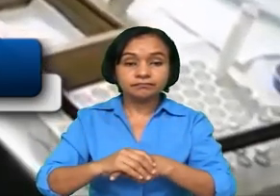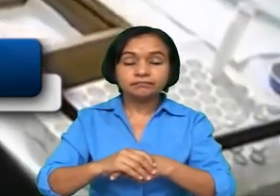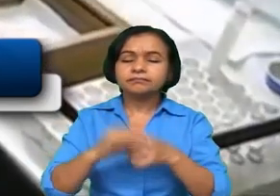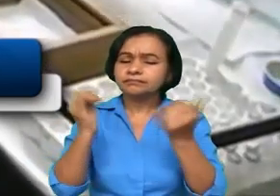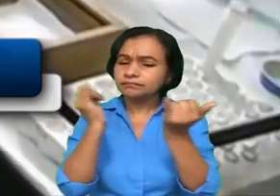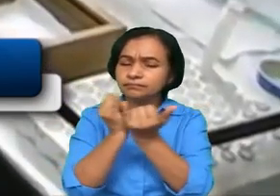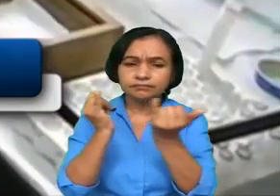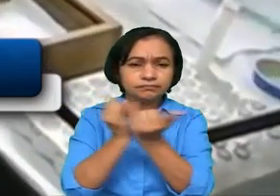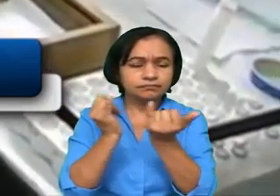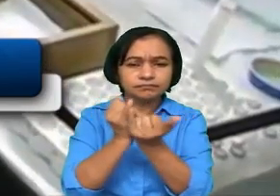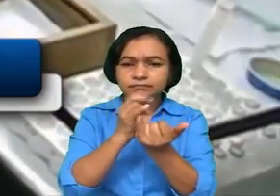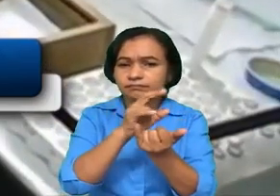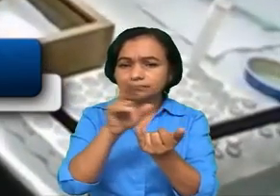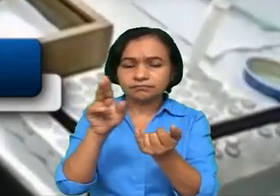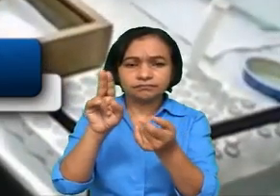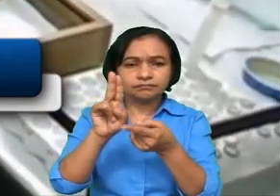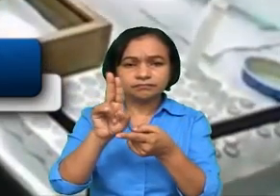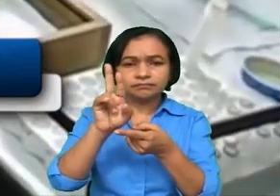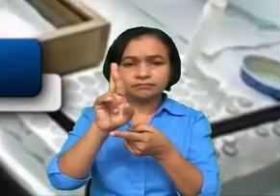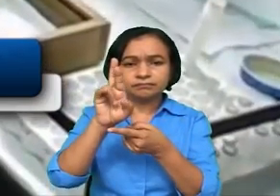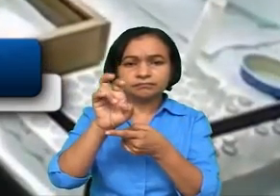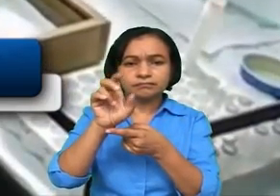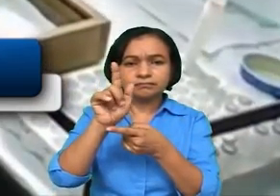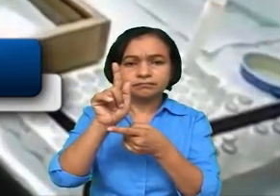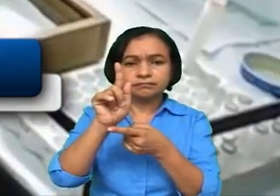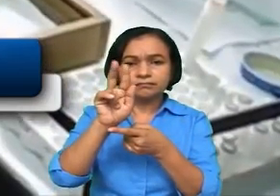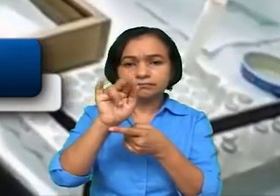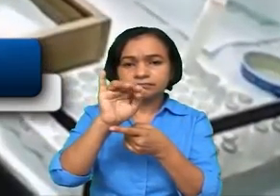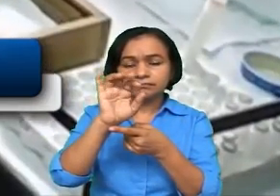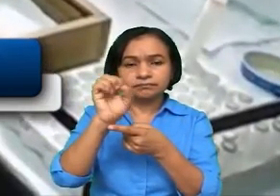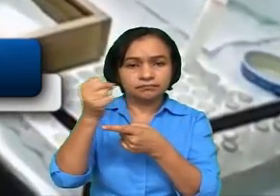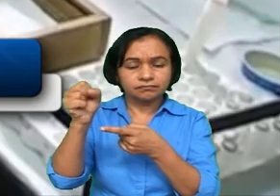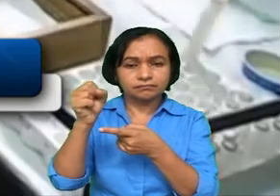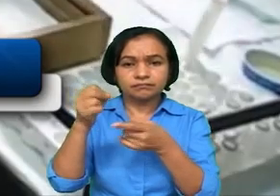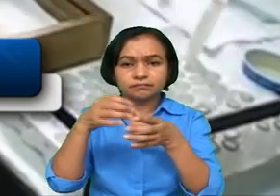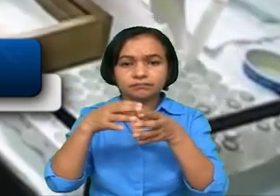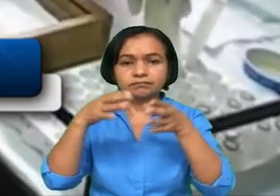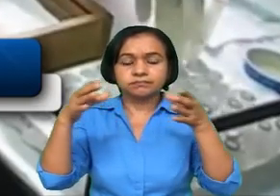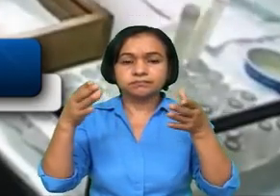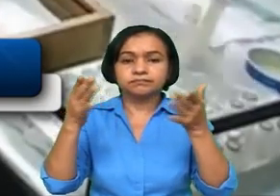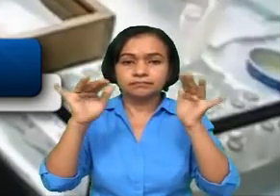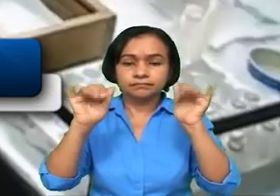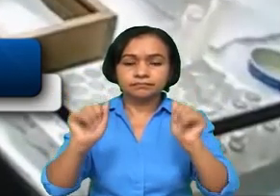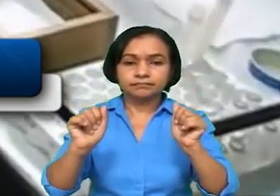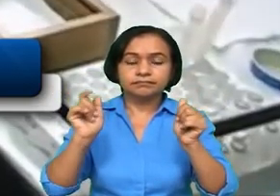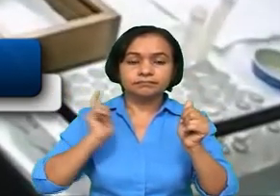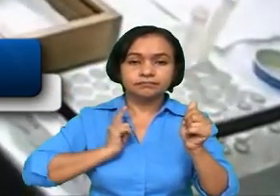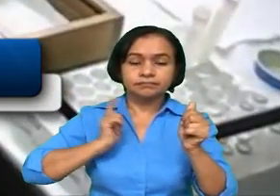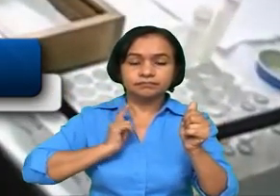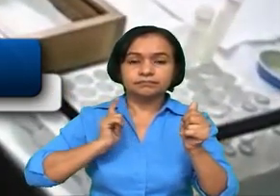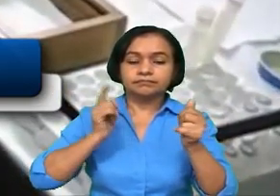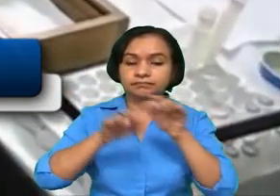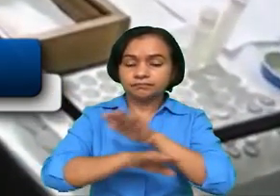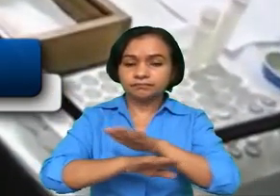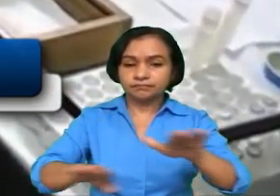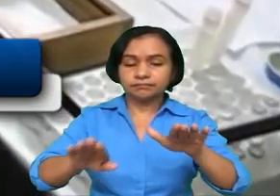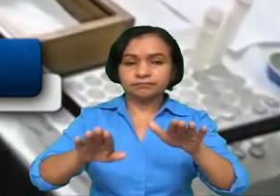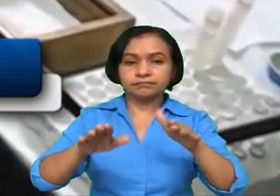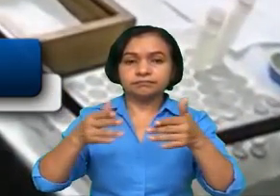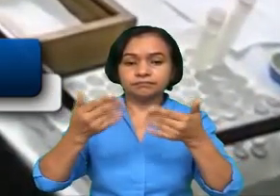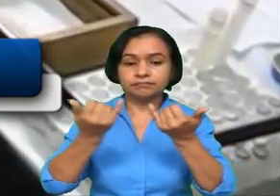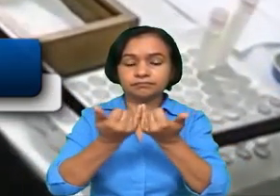igual, literalmente uretritis quiere decir inflamación de la uretra, y la uretra ya es el camino final del